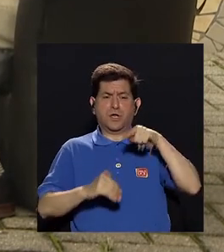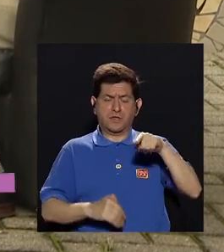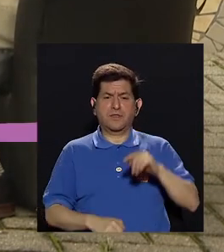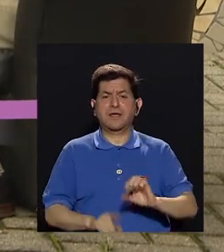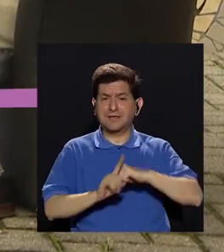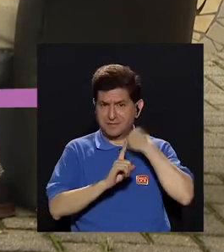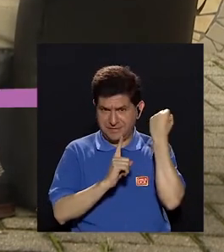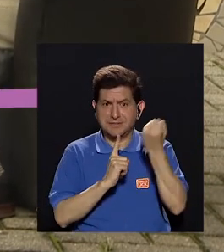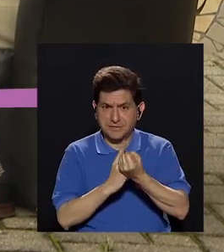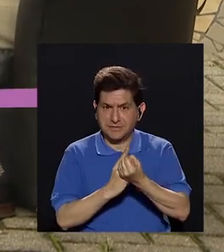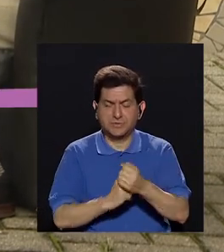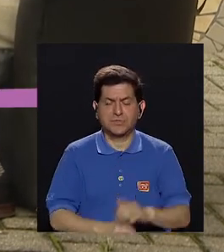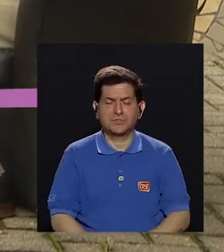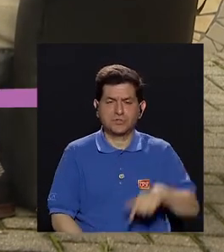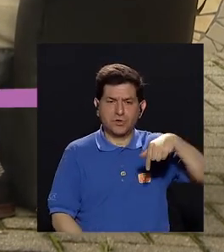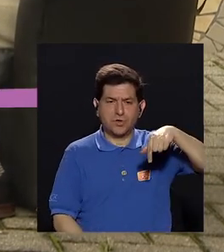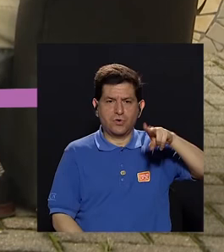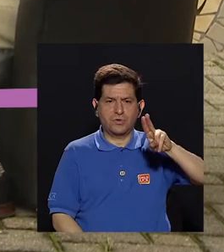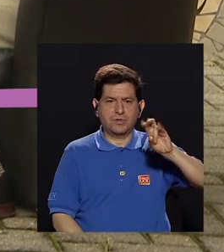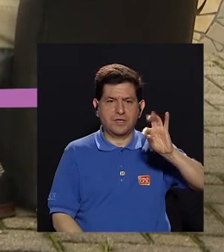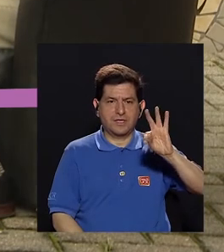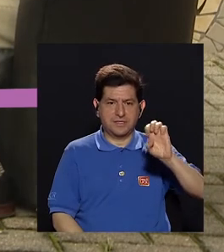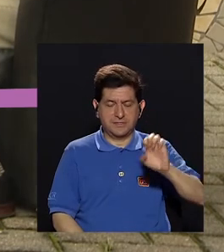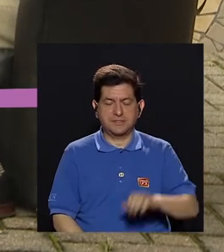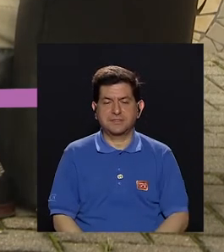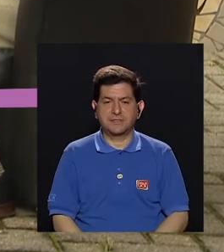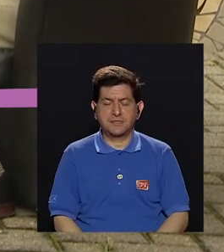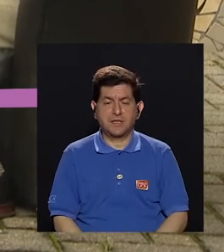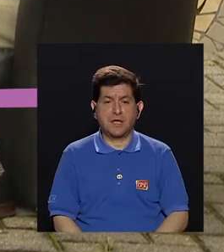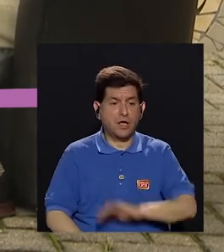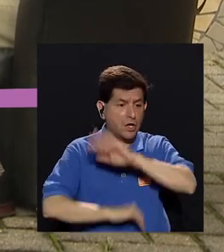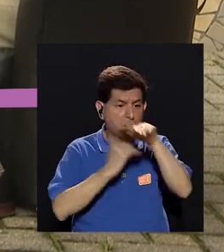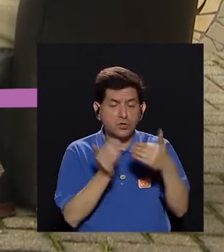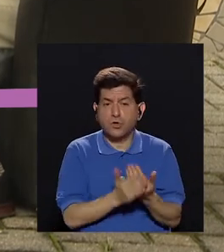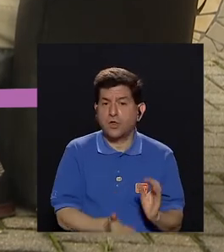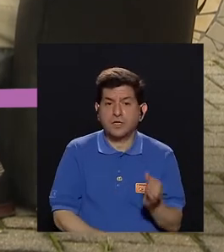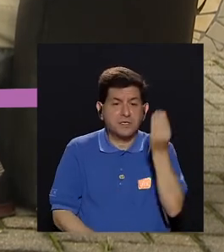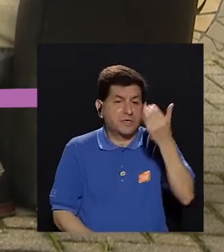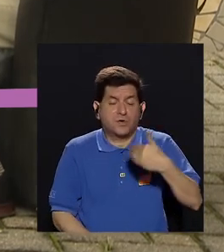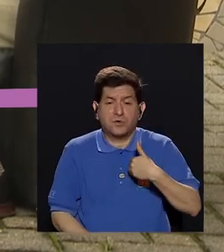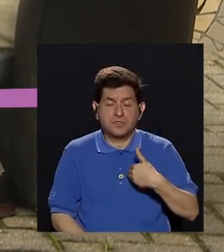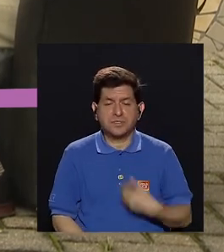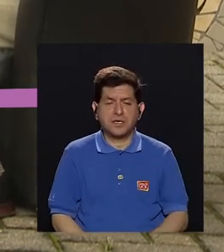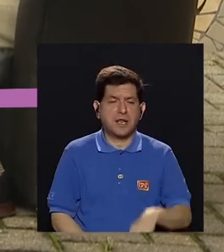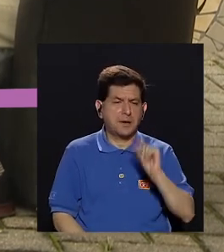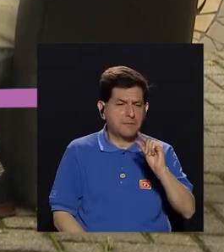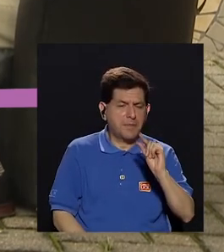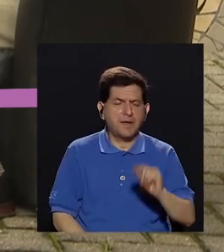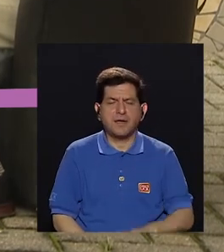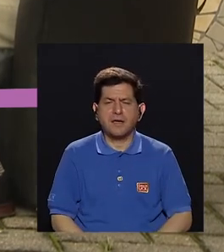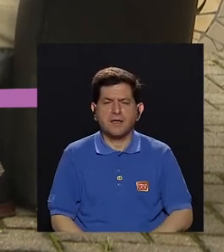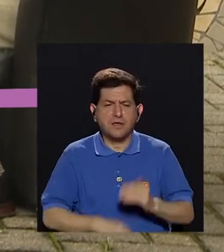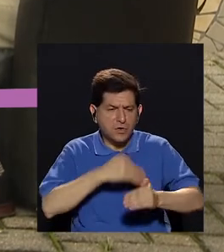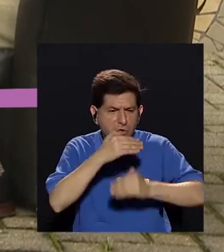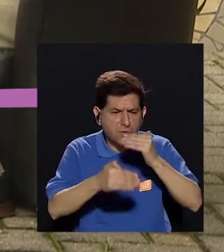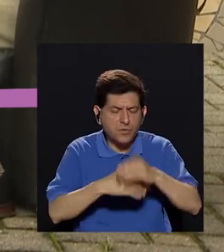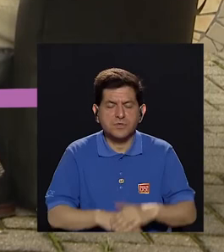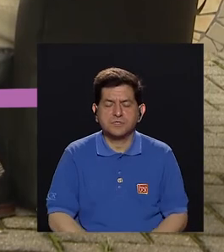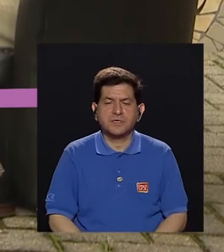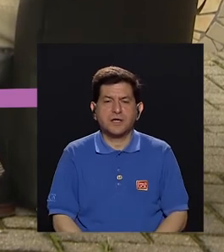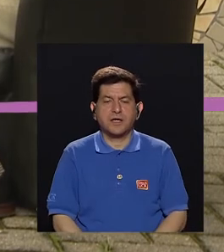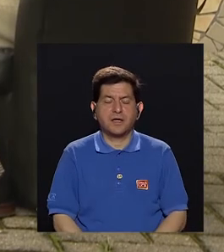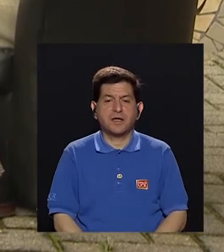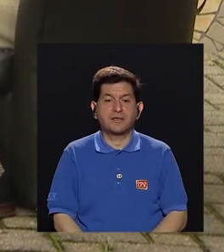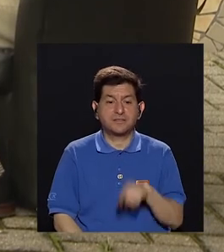de los quistes. Es, ¿okay? Todas las personas tienen quistes, digamos en la adolescencia existen unas pequeñas formaciones que nosotros llamamos